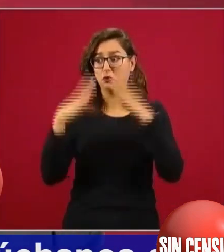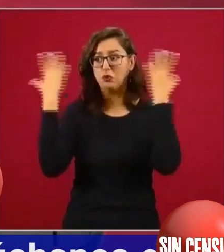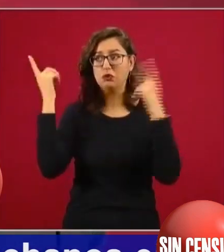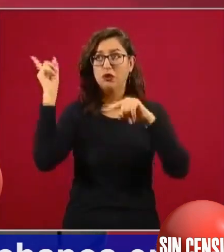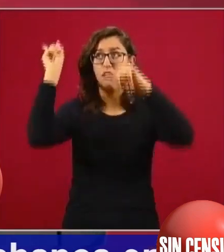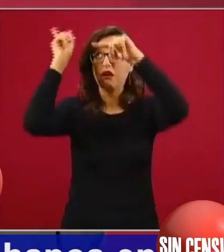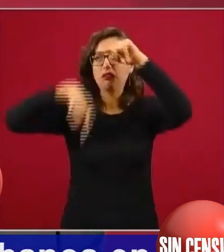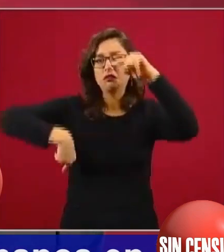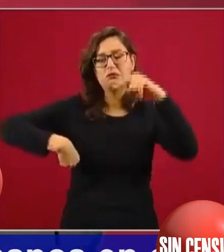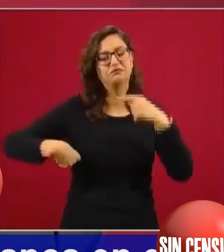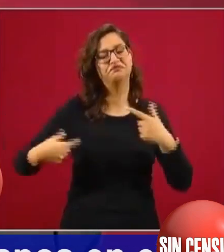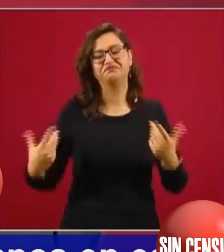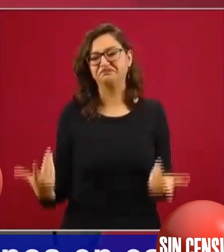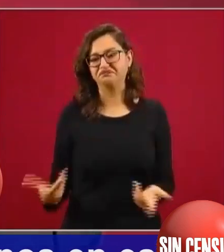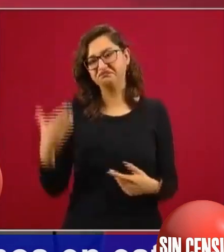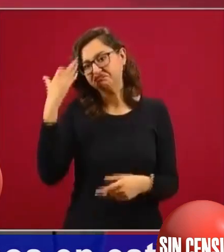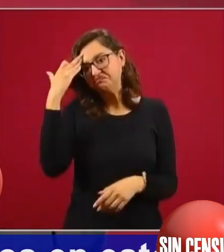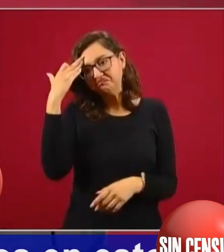Va a llevar tiempo,